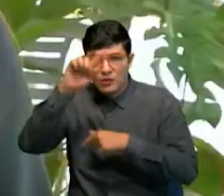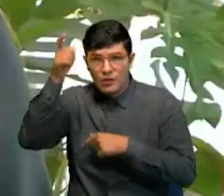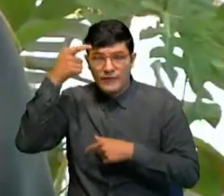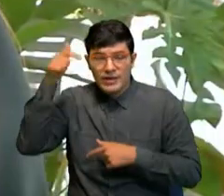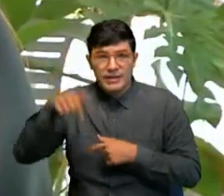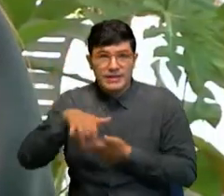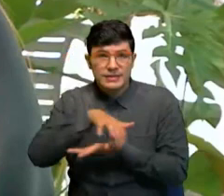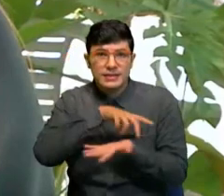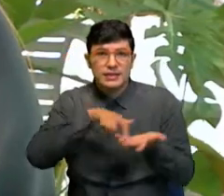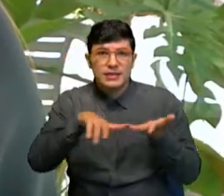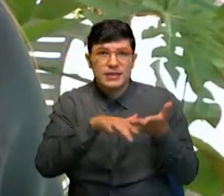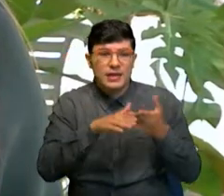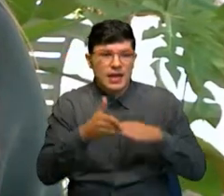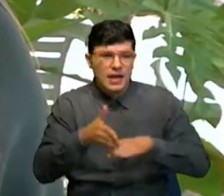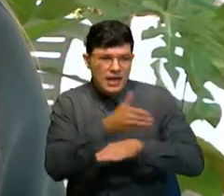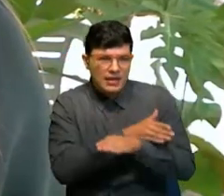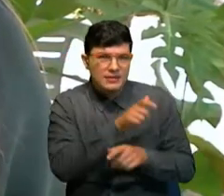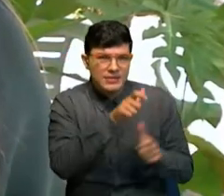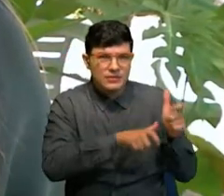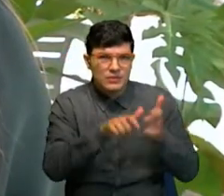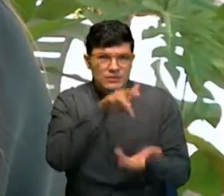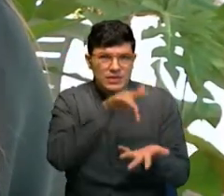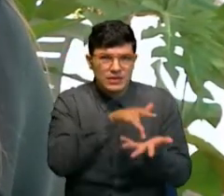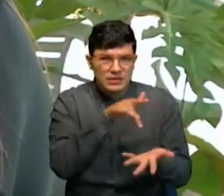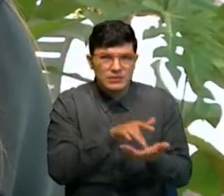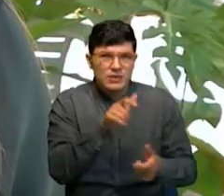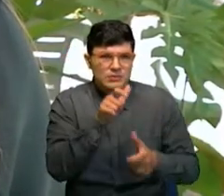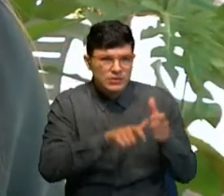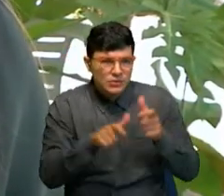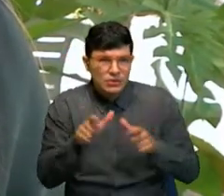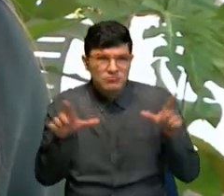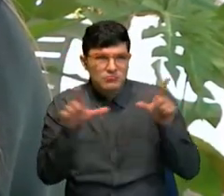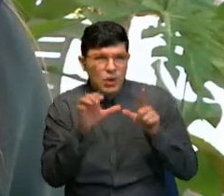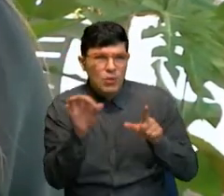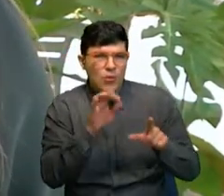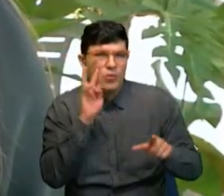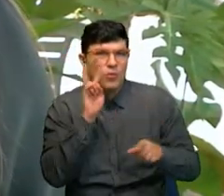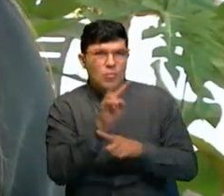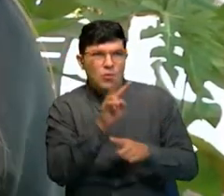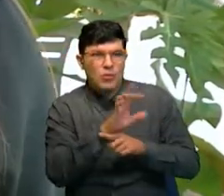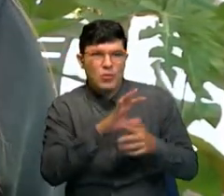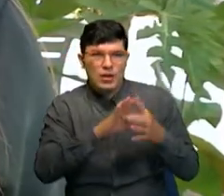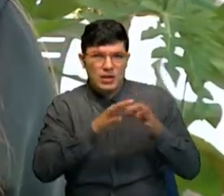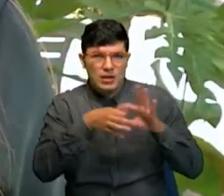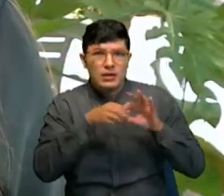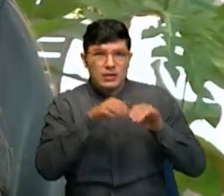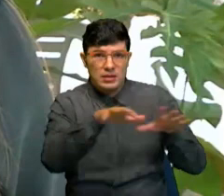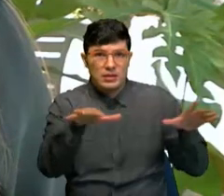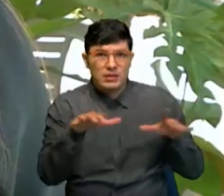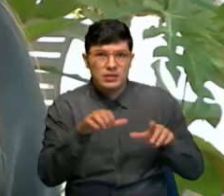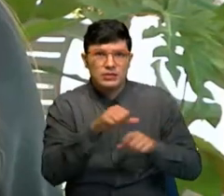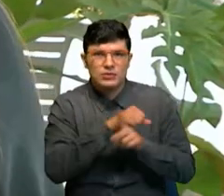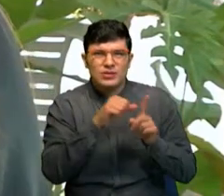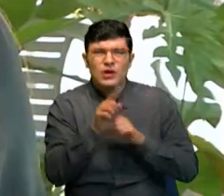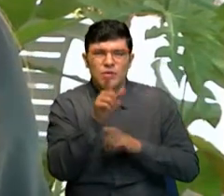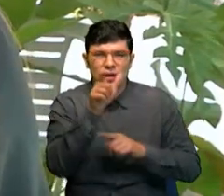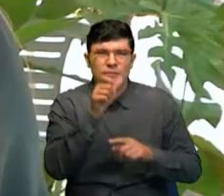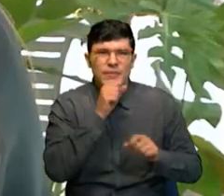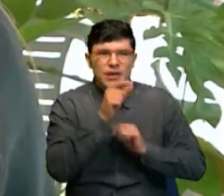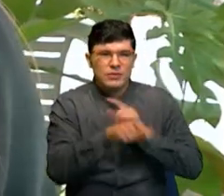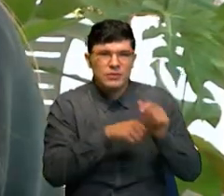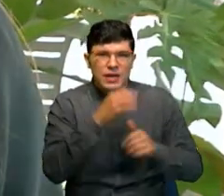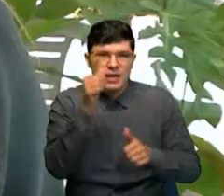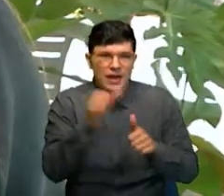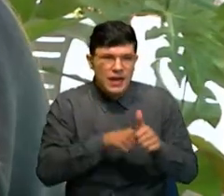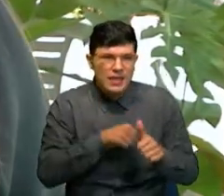inicio había un espacio que era de participación de los televidentes usuarios de redes sociales y era una pregunta por problemática al final de